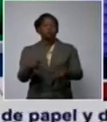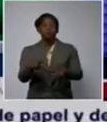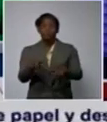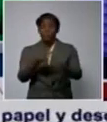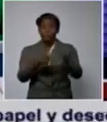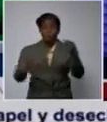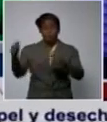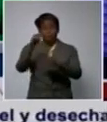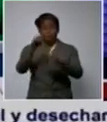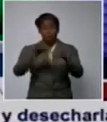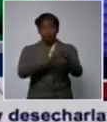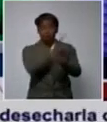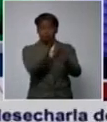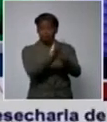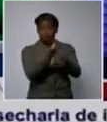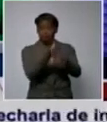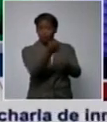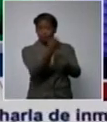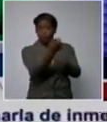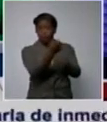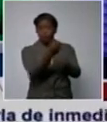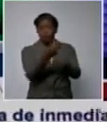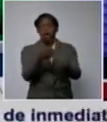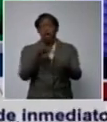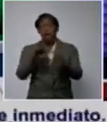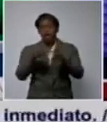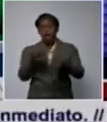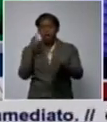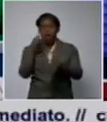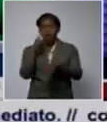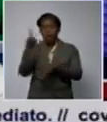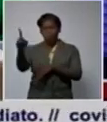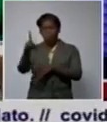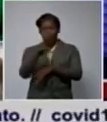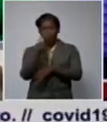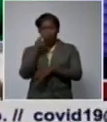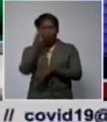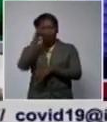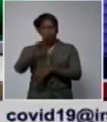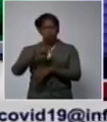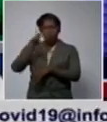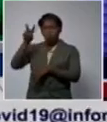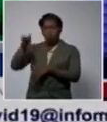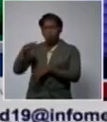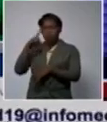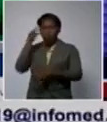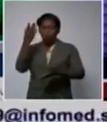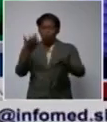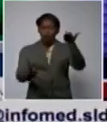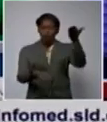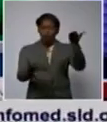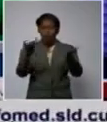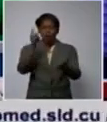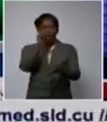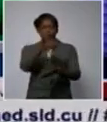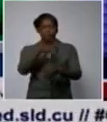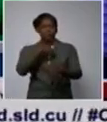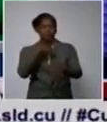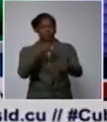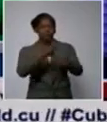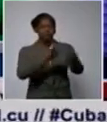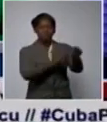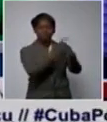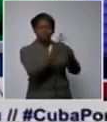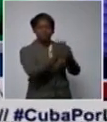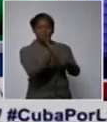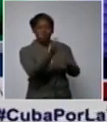comunes. Claro, en la evolución ya llega un momento que tú puedes caracterizar, esto es dengue, esto es COVID. En